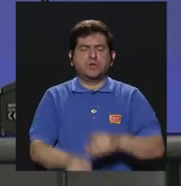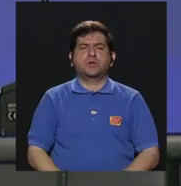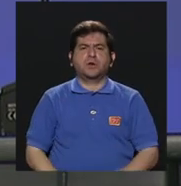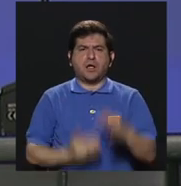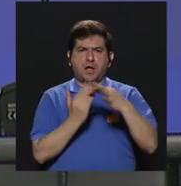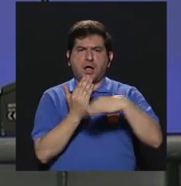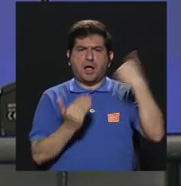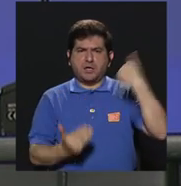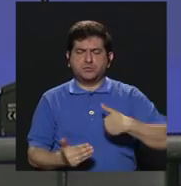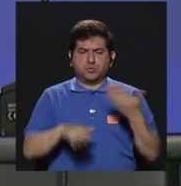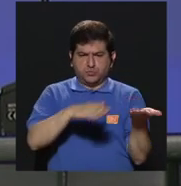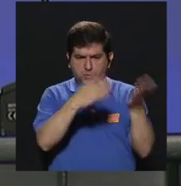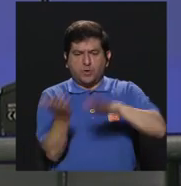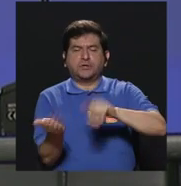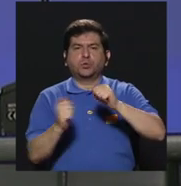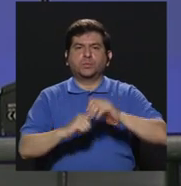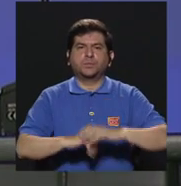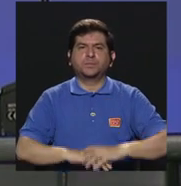mártires.